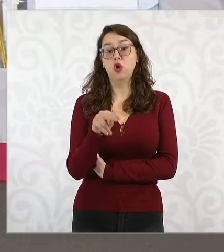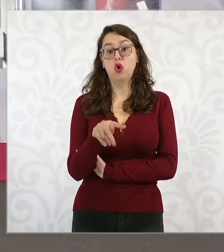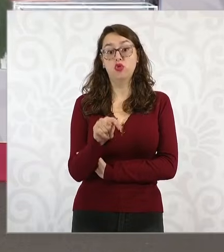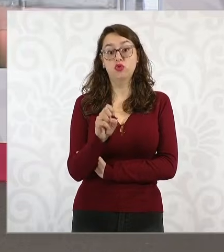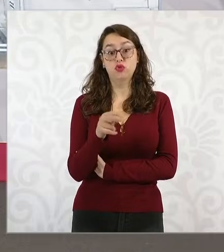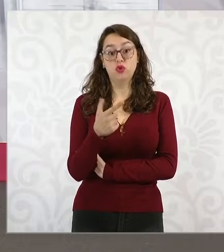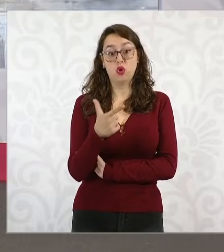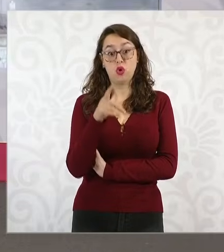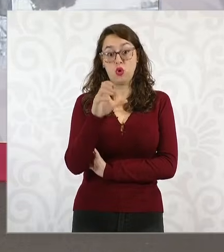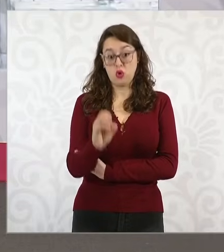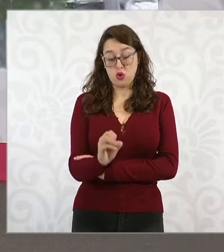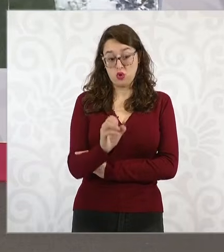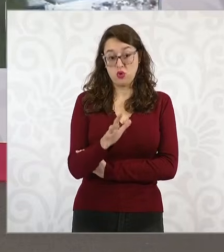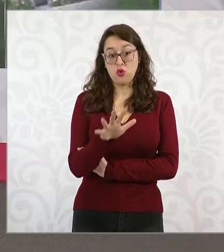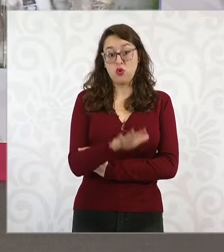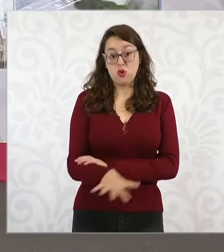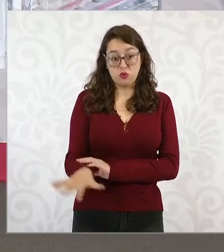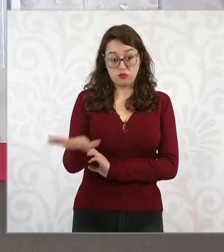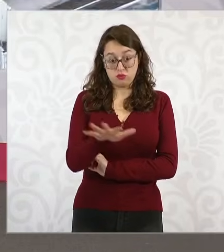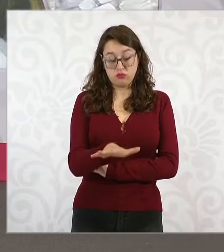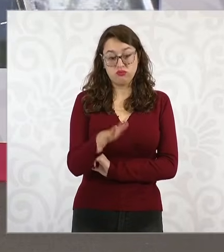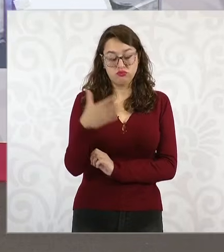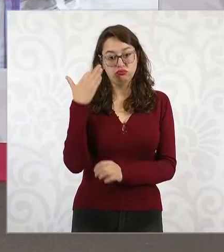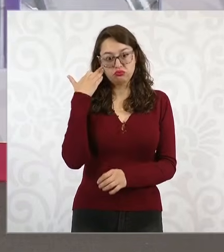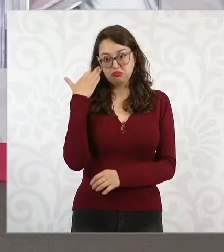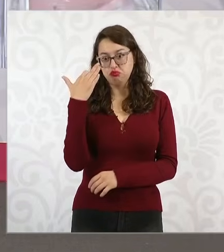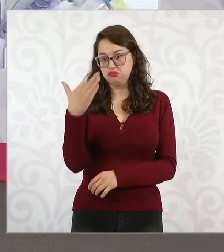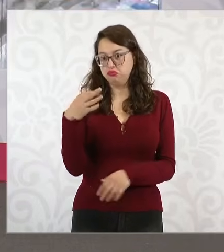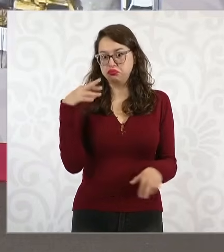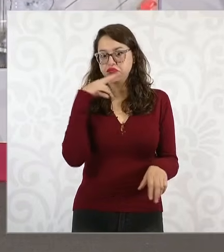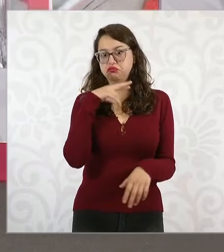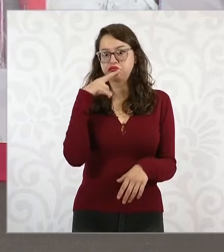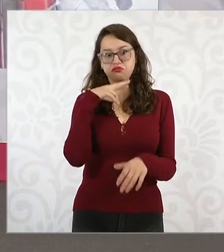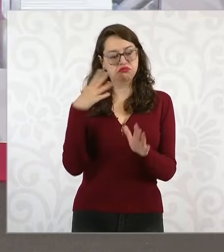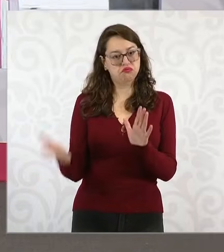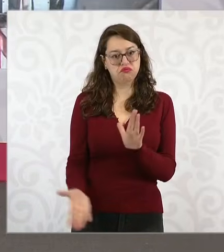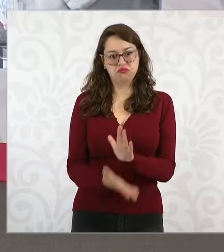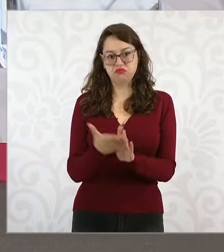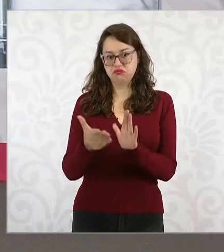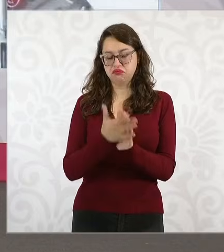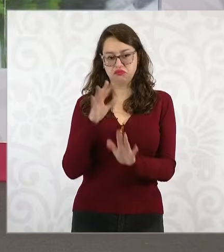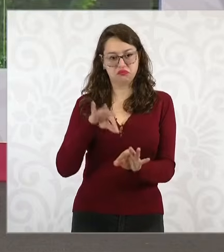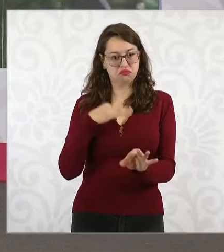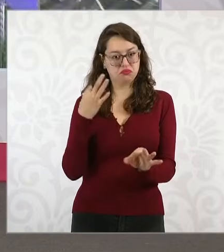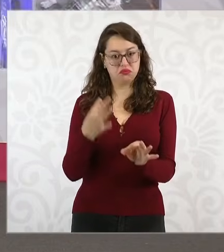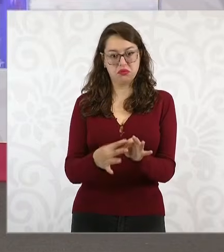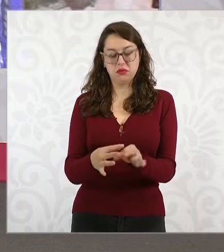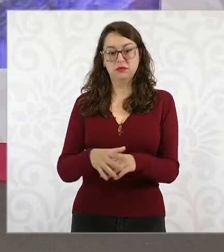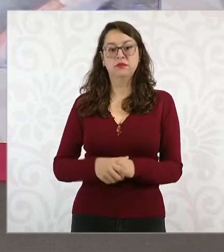una obra que además se realizó en un tiempo muy corto.